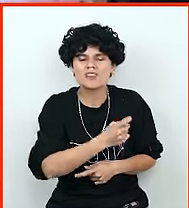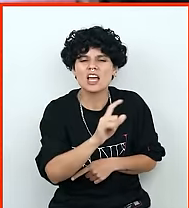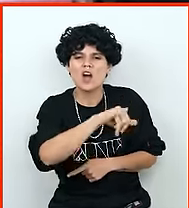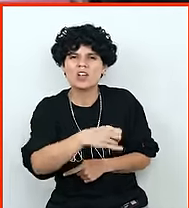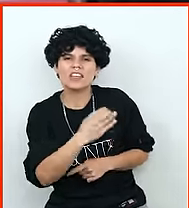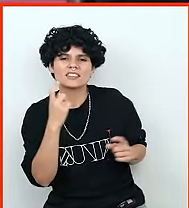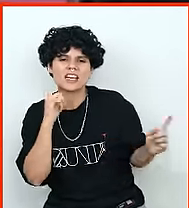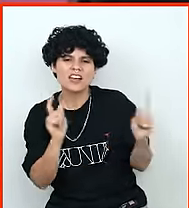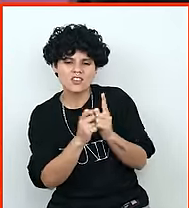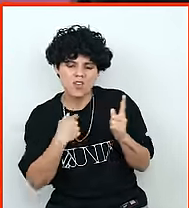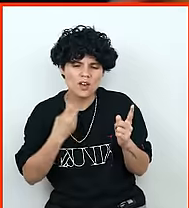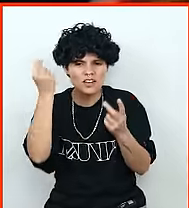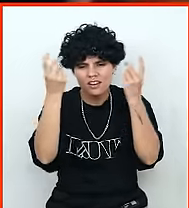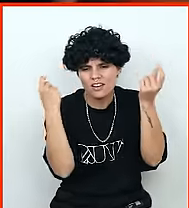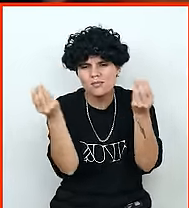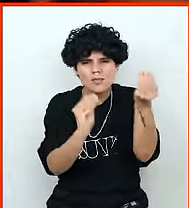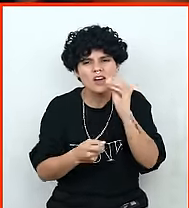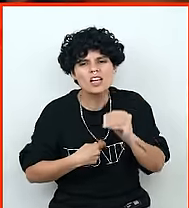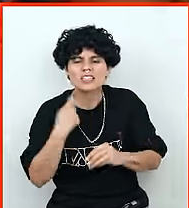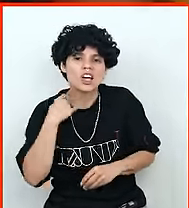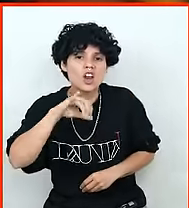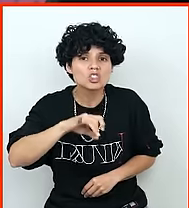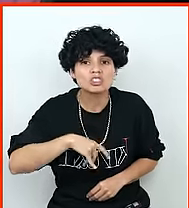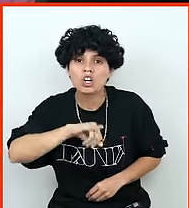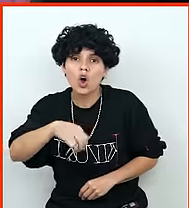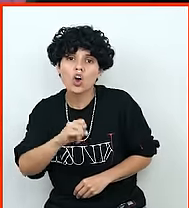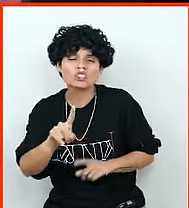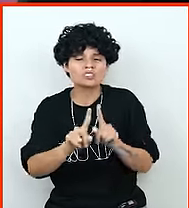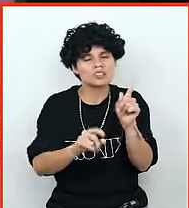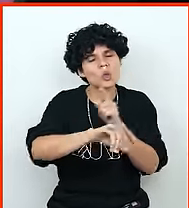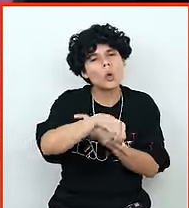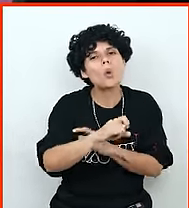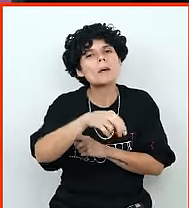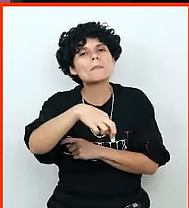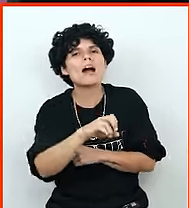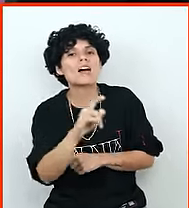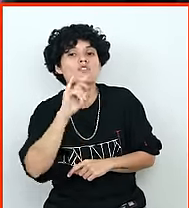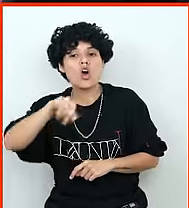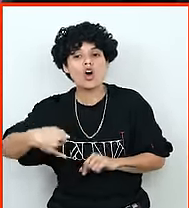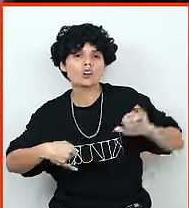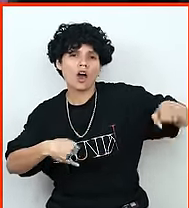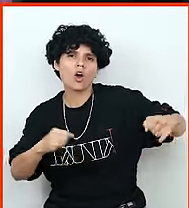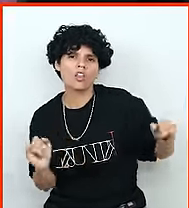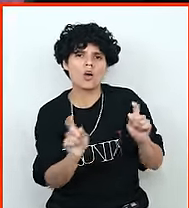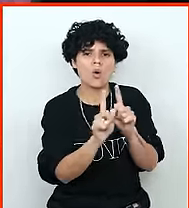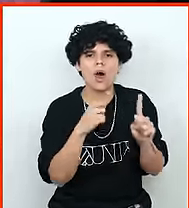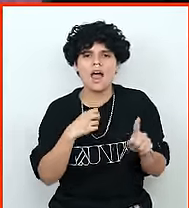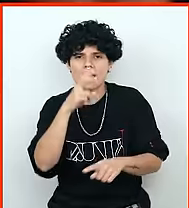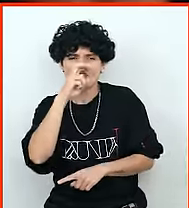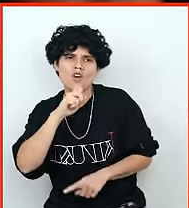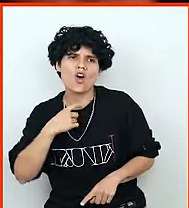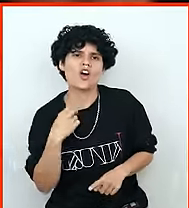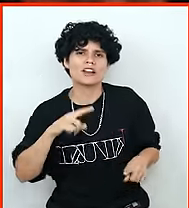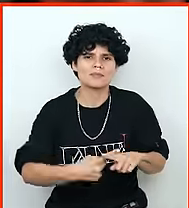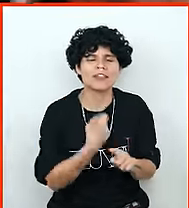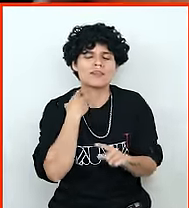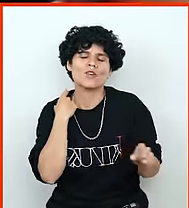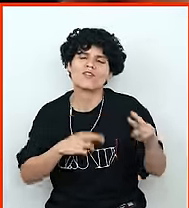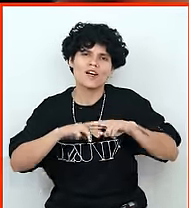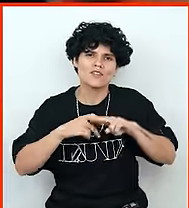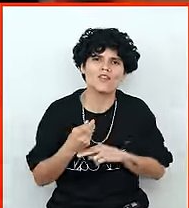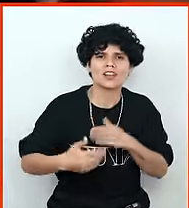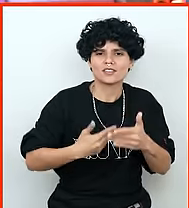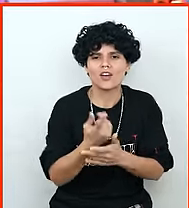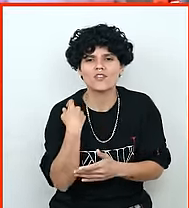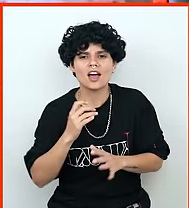me equivoqué con el JC. Yo freestyleando, ya lo sé. No me llamo José, me llamo Juan Pablo, pero tengo la J igual que el JC. Lo repetí, pero no importa,